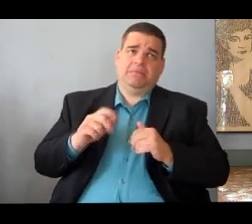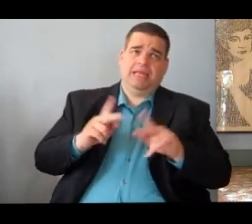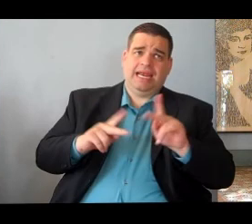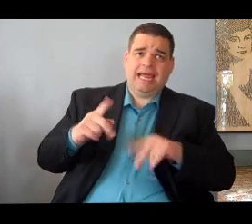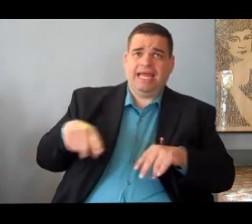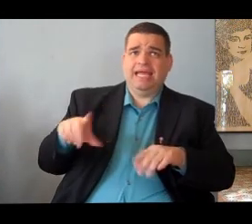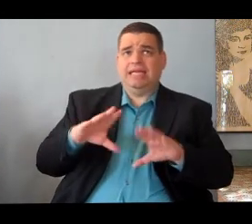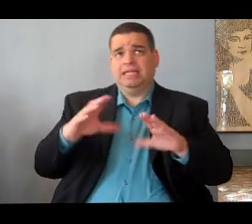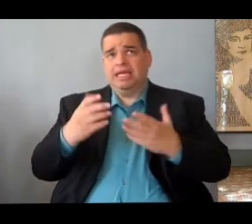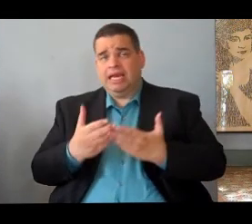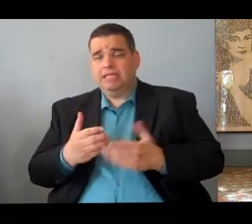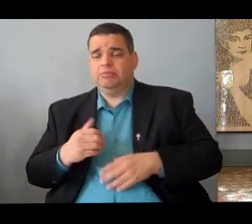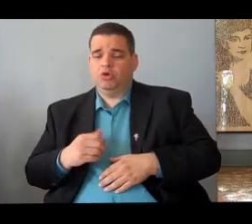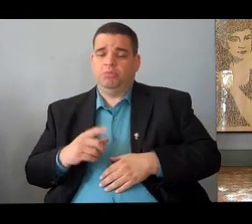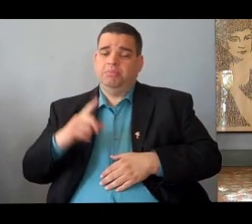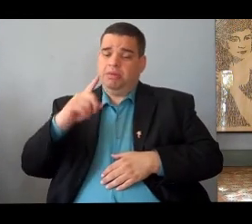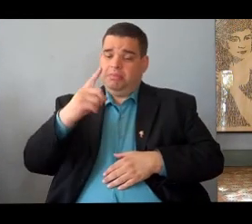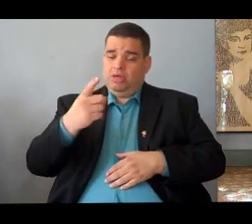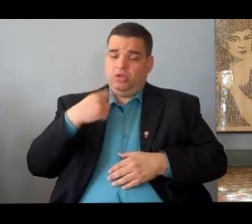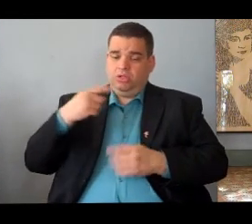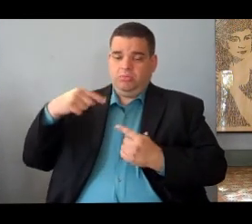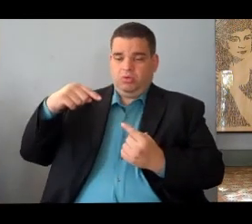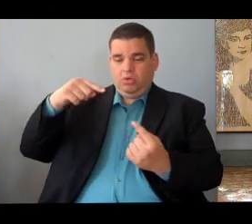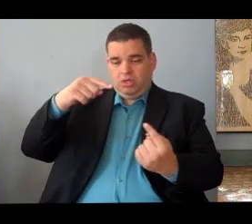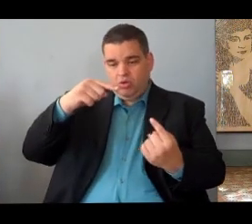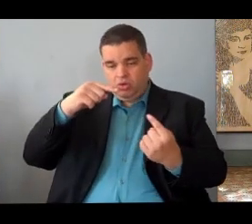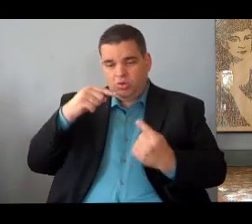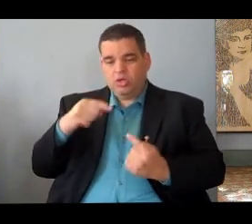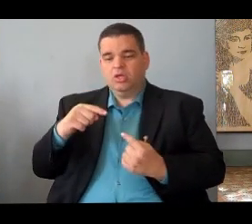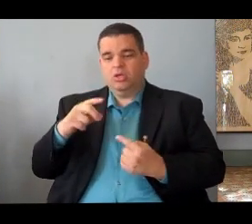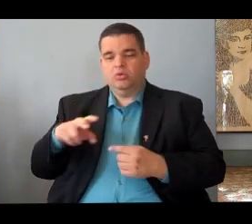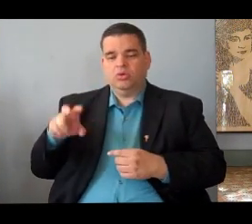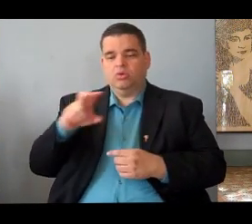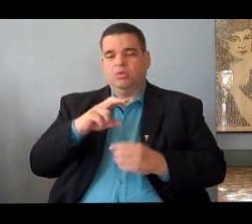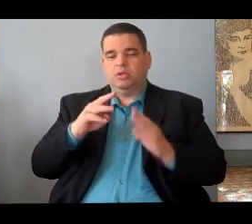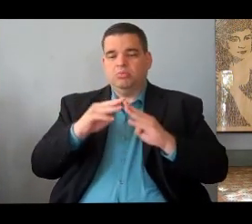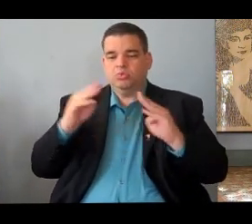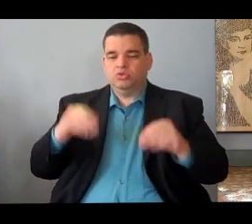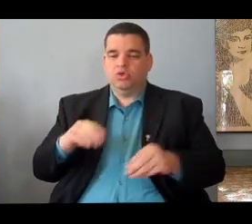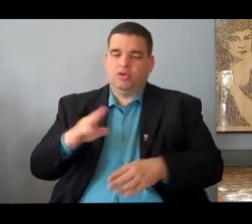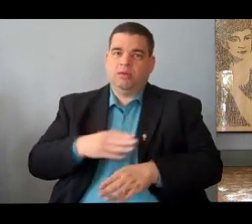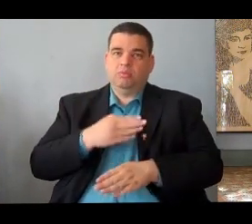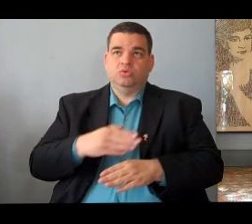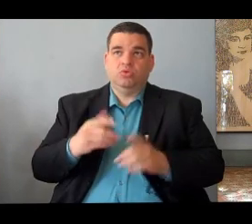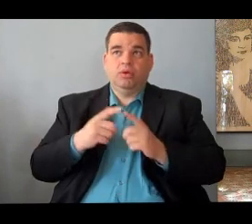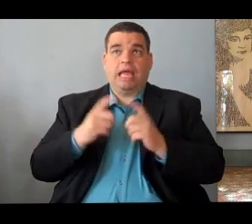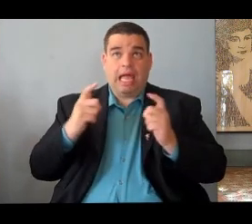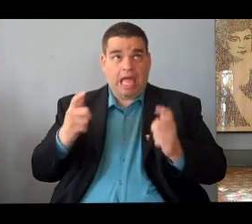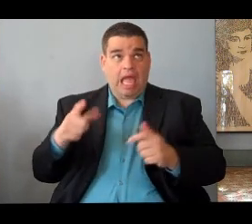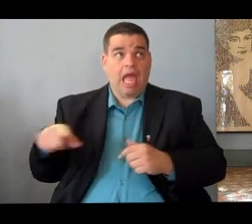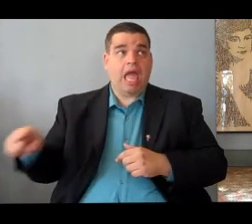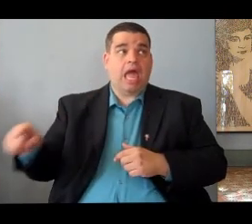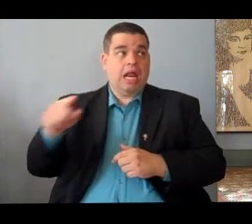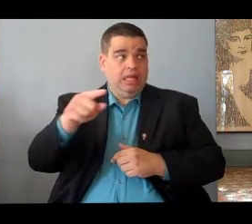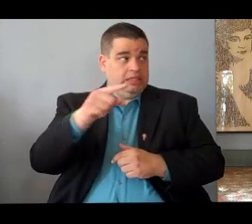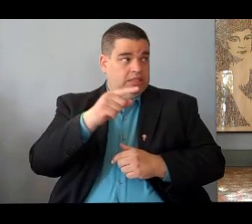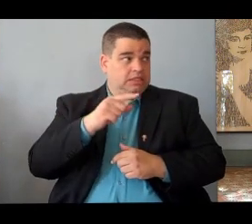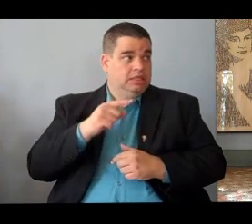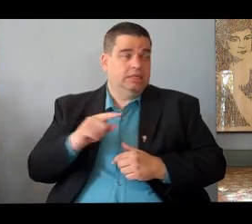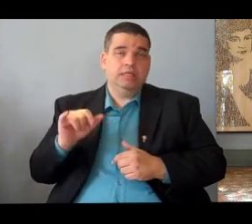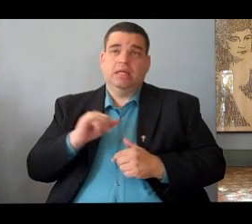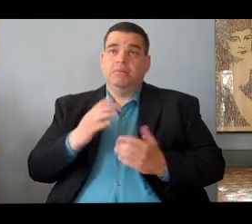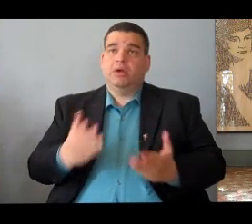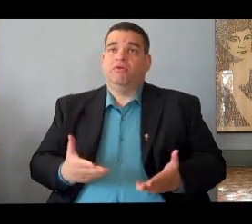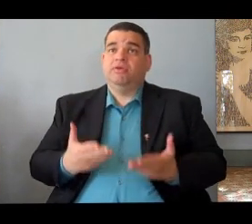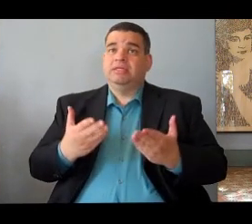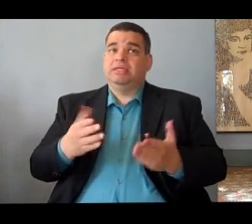nosotros primero que nada ofrecemos recorridos turísticos por todas las salas del Museo de la Música. Qué y todos. Sí, ¿no? Es bastante extenso. Y